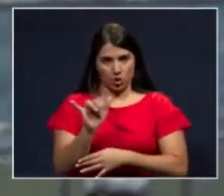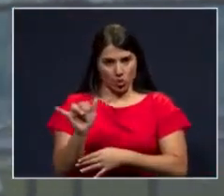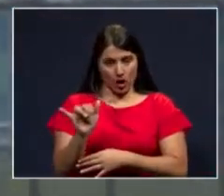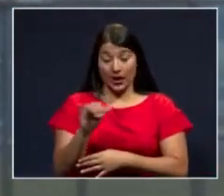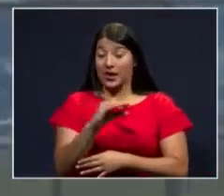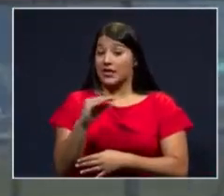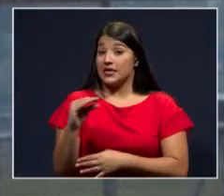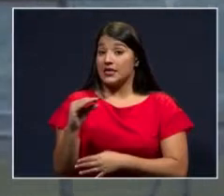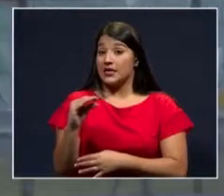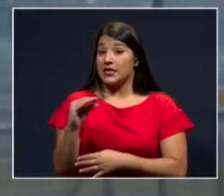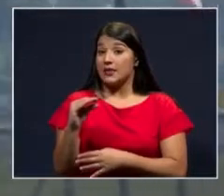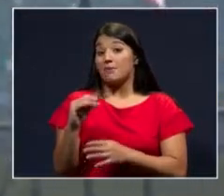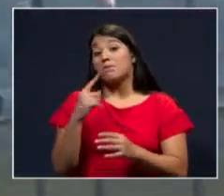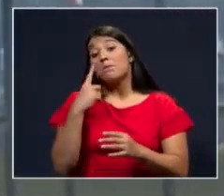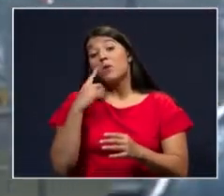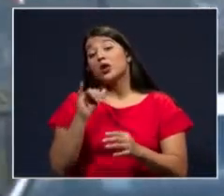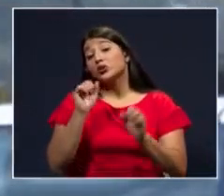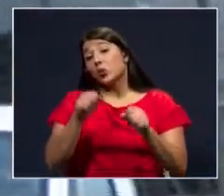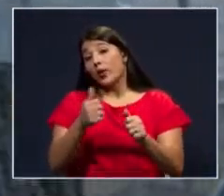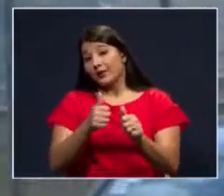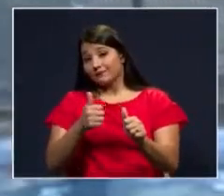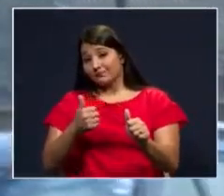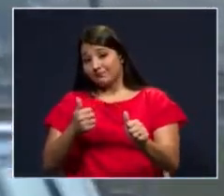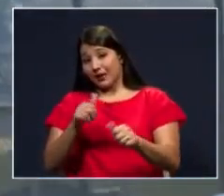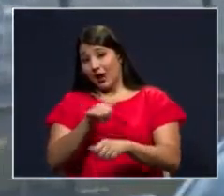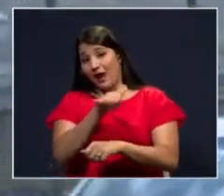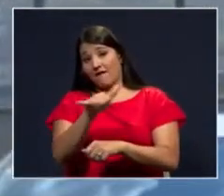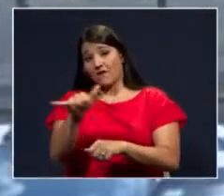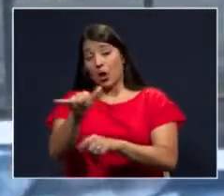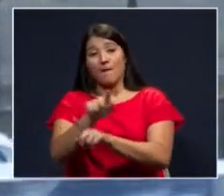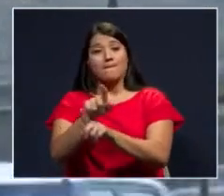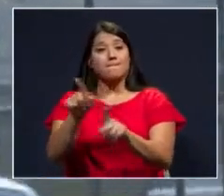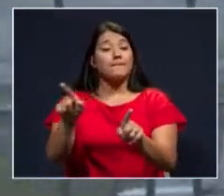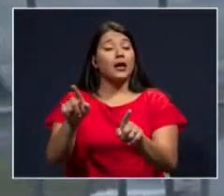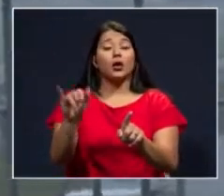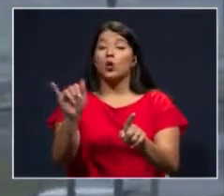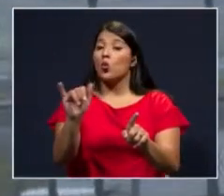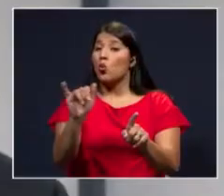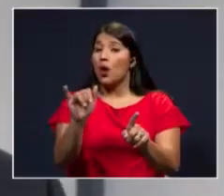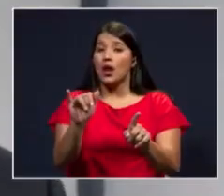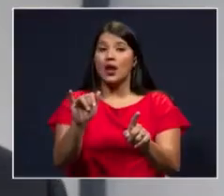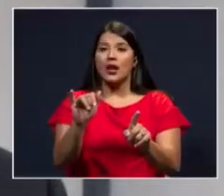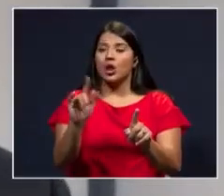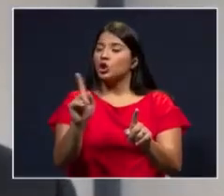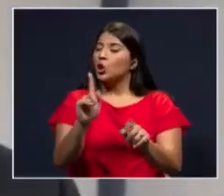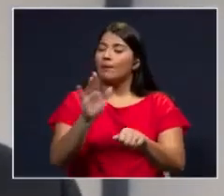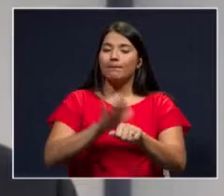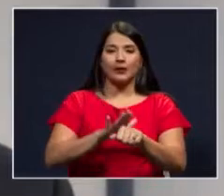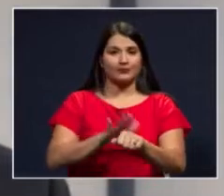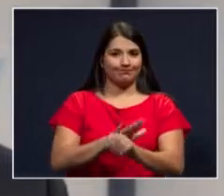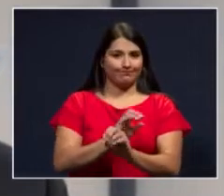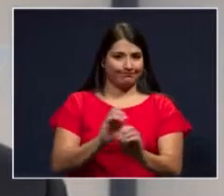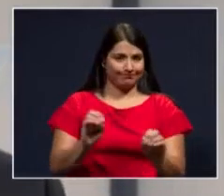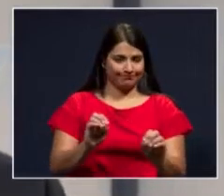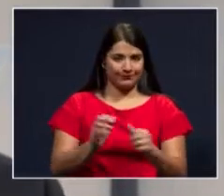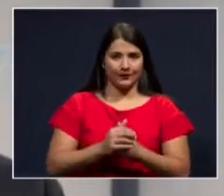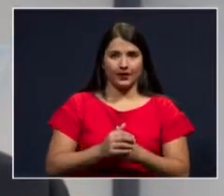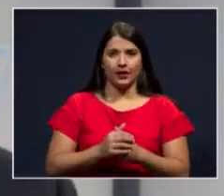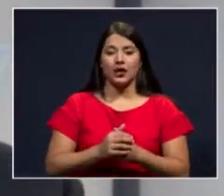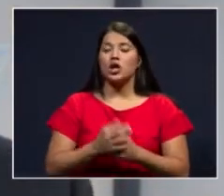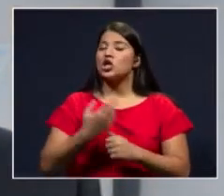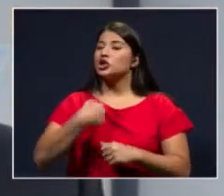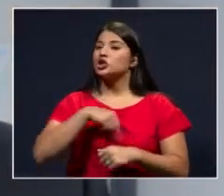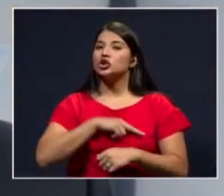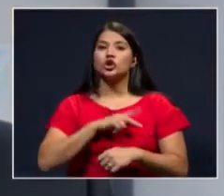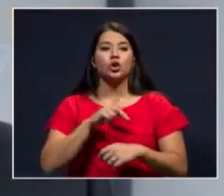se descarta que genere atrasos en los vuelos. Sin embargo, no habrá excepción, según lo indicó Hopp. No habrá ninguna